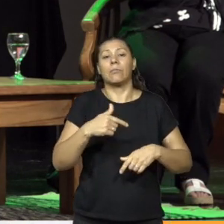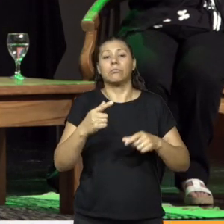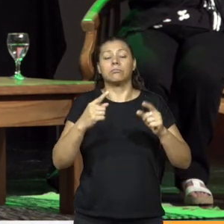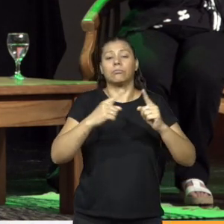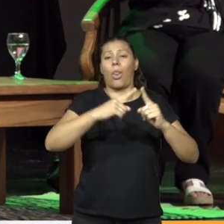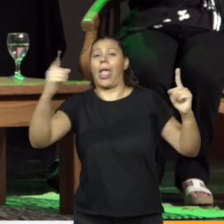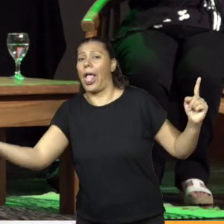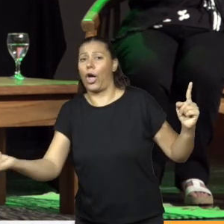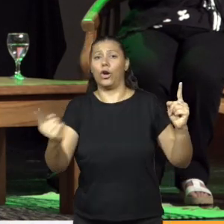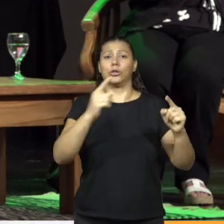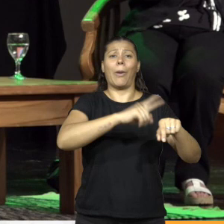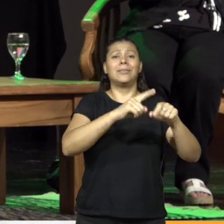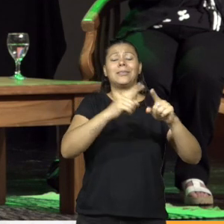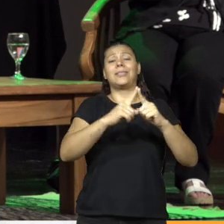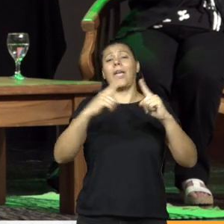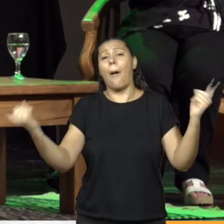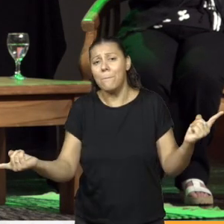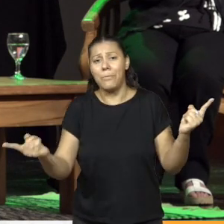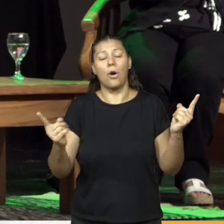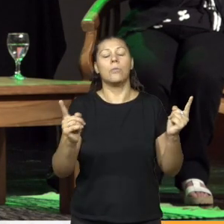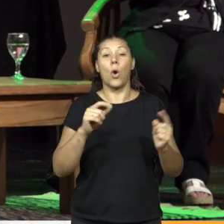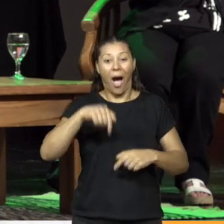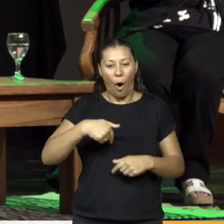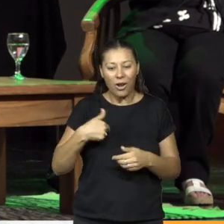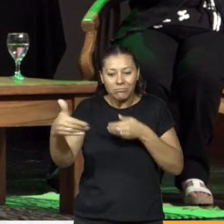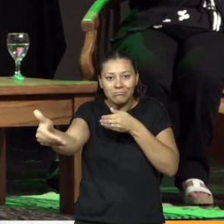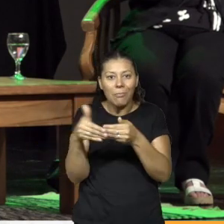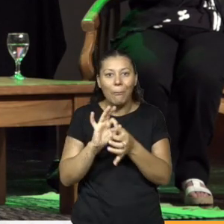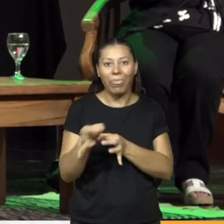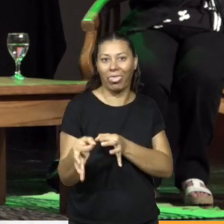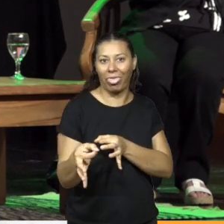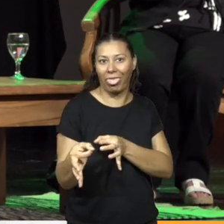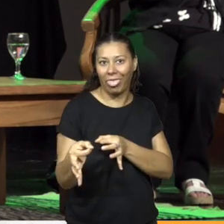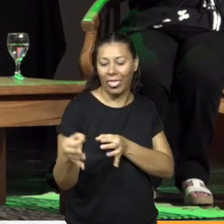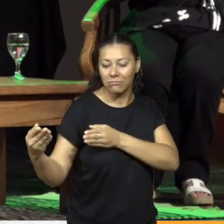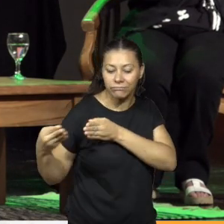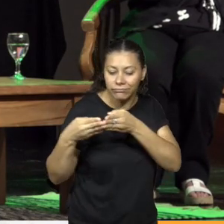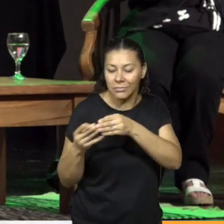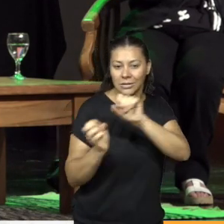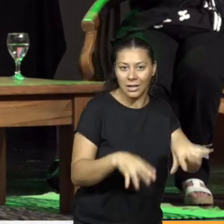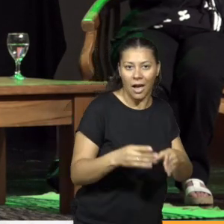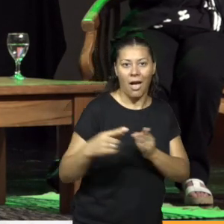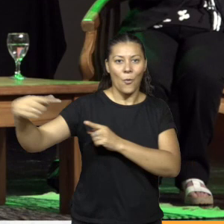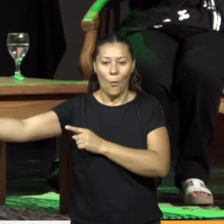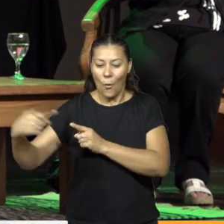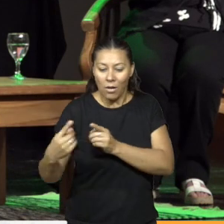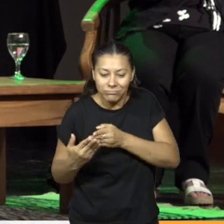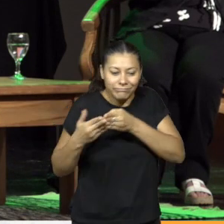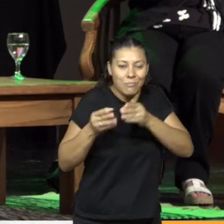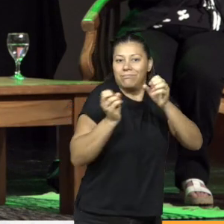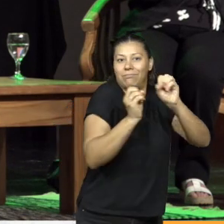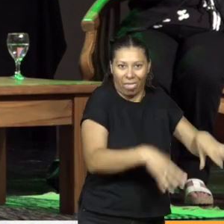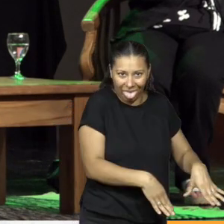pudo gestionar mejor, desde la provincia se pueden hacer muchas más recaladas, se puede gestionar mucho más los